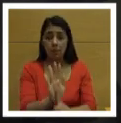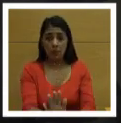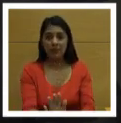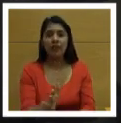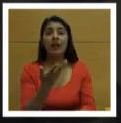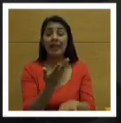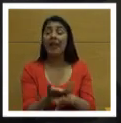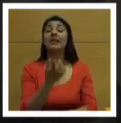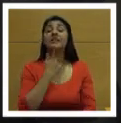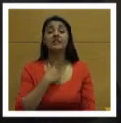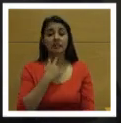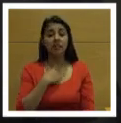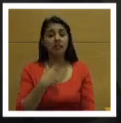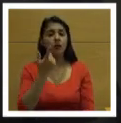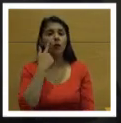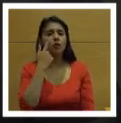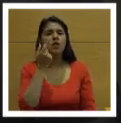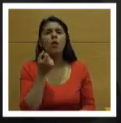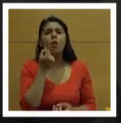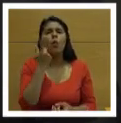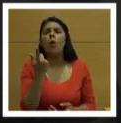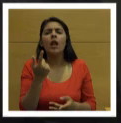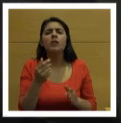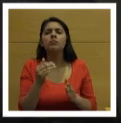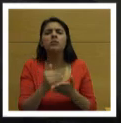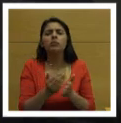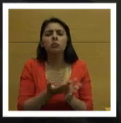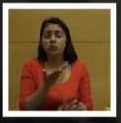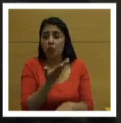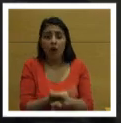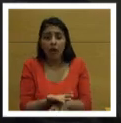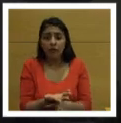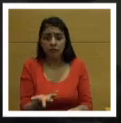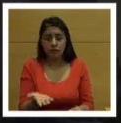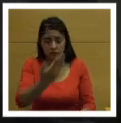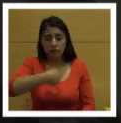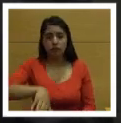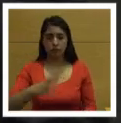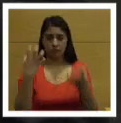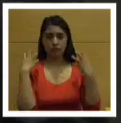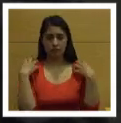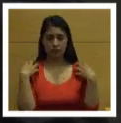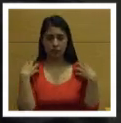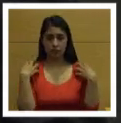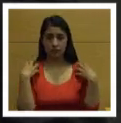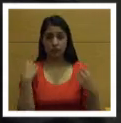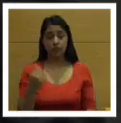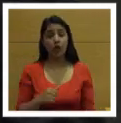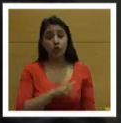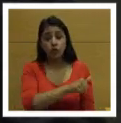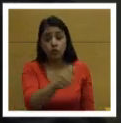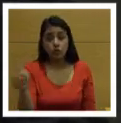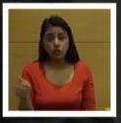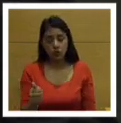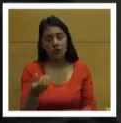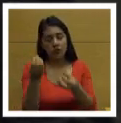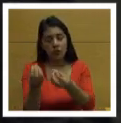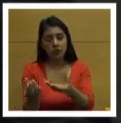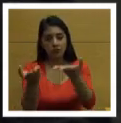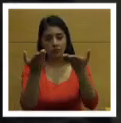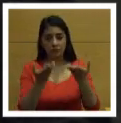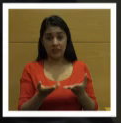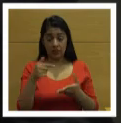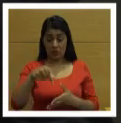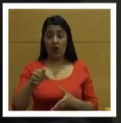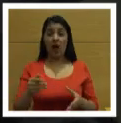interés por conocer esos instrumentos que nos corresponde aplicar. Sean entonces cordialmente bienvenidos a